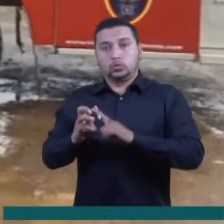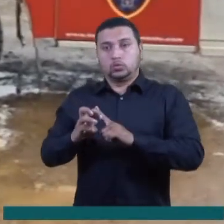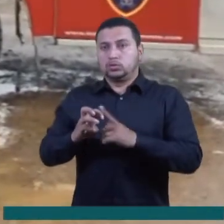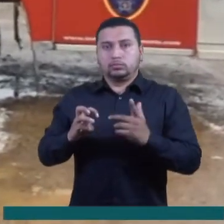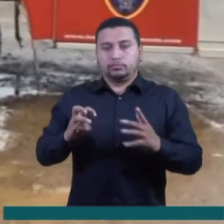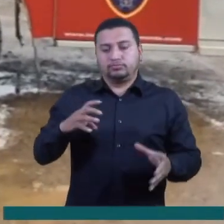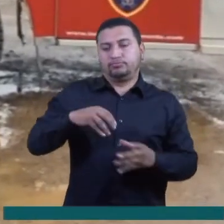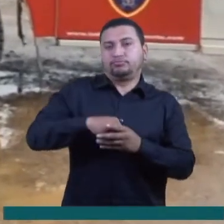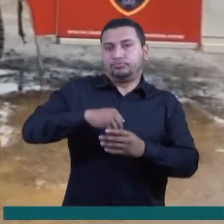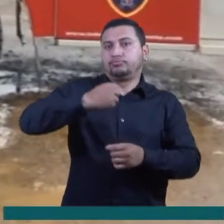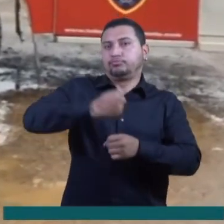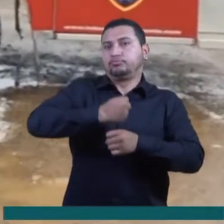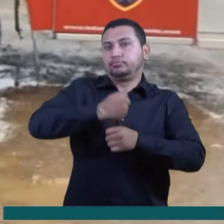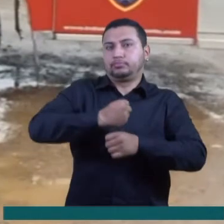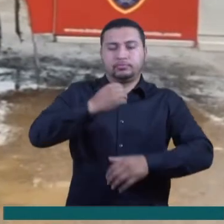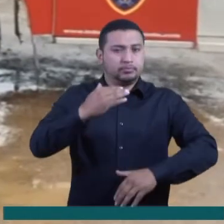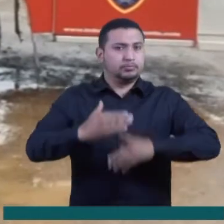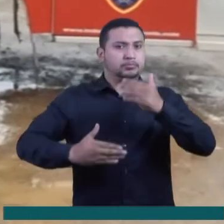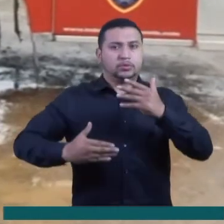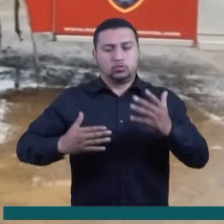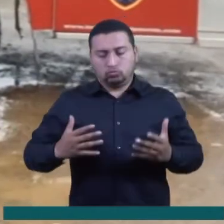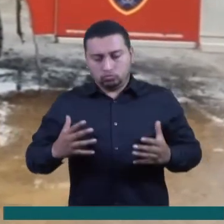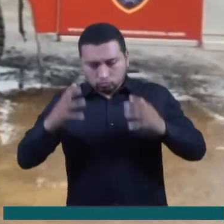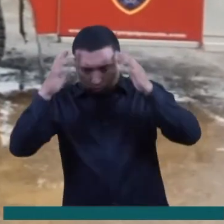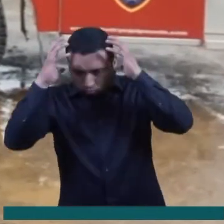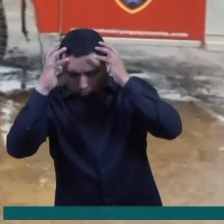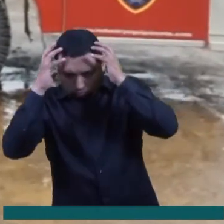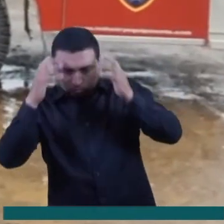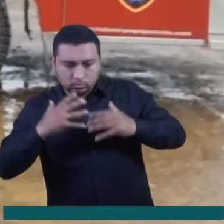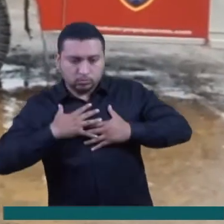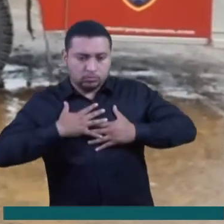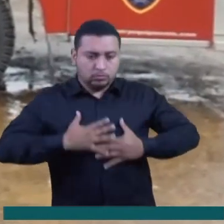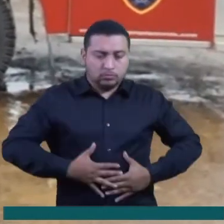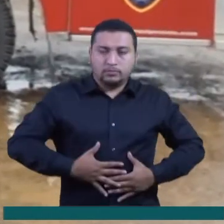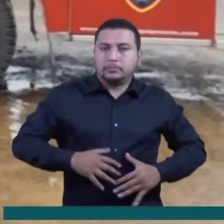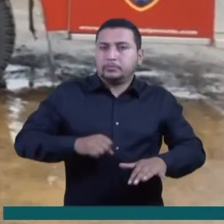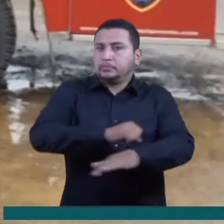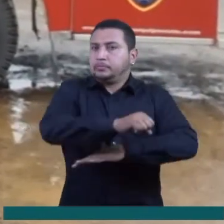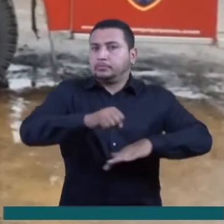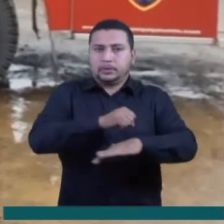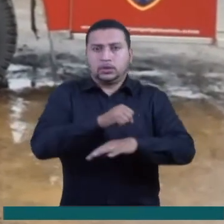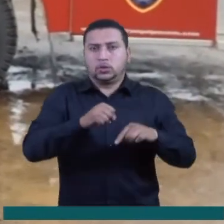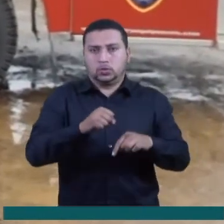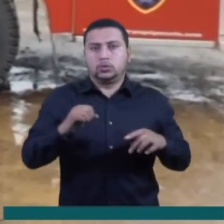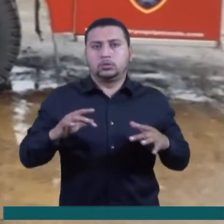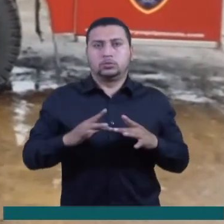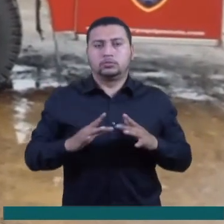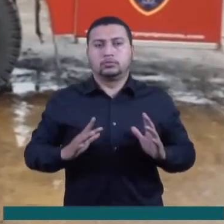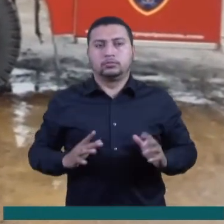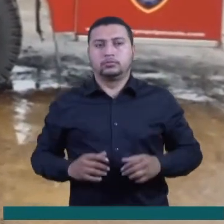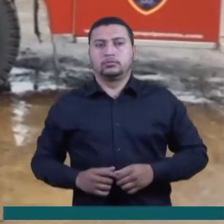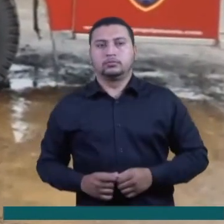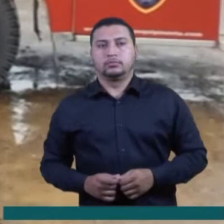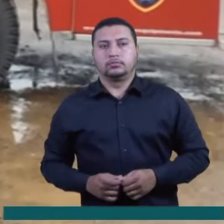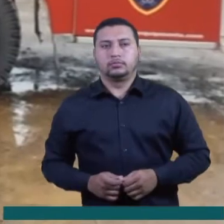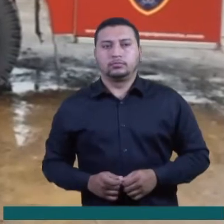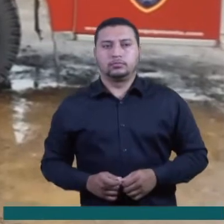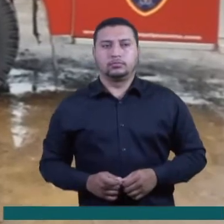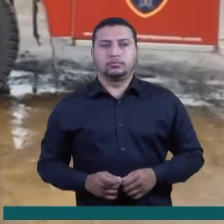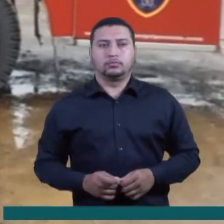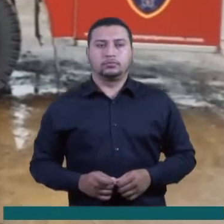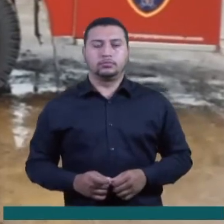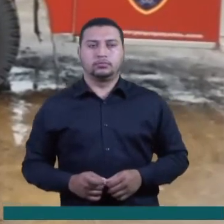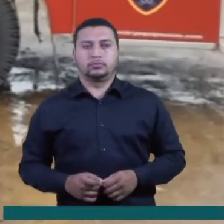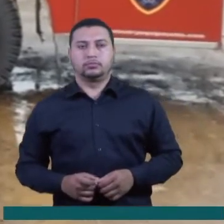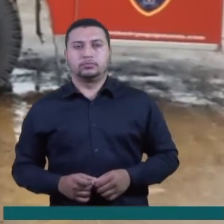bomberos voluntarios de Mocoa quienes iniciaron esta tarea. Tenían su overol, botas y casco, que era lo más elemental en todos los cuerpos de bomberos voluntarios del